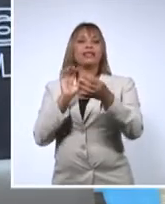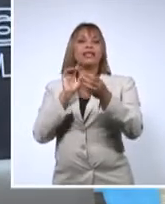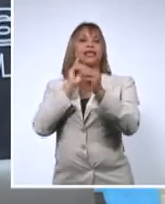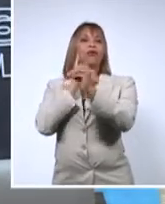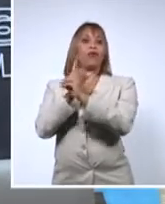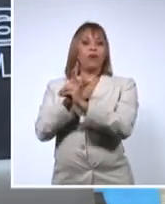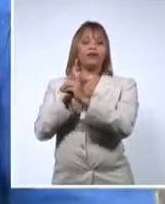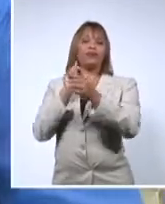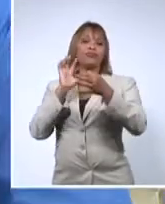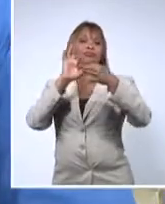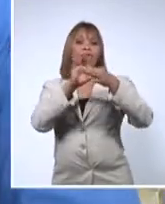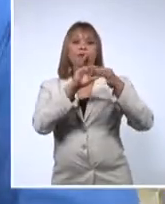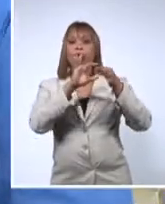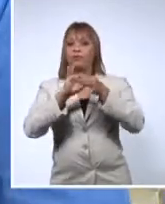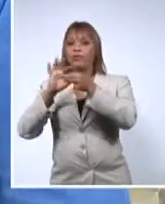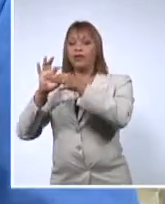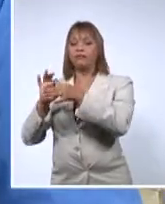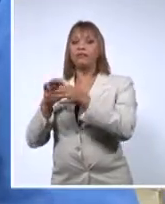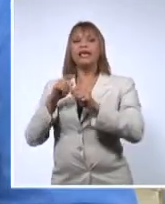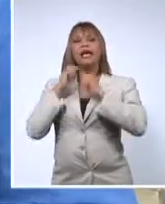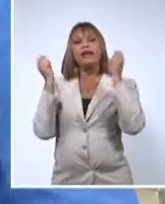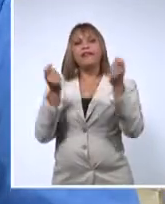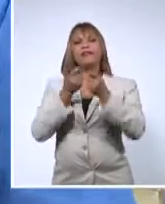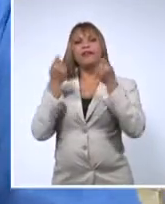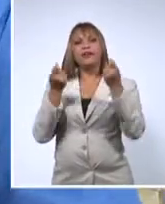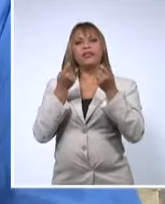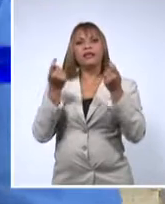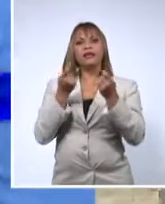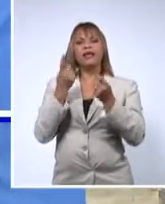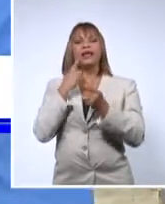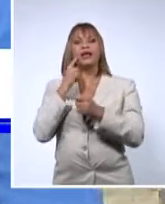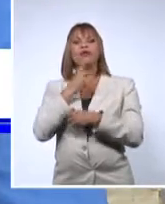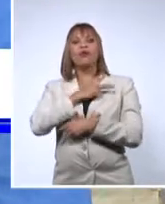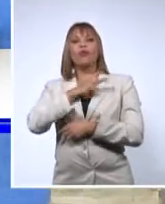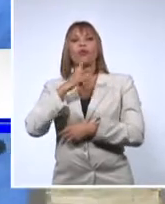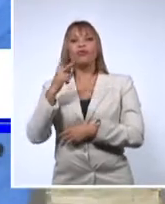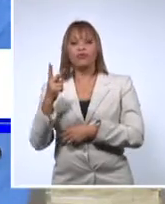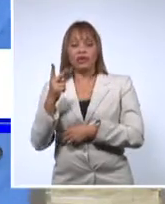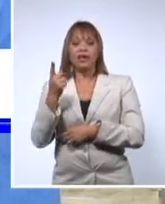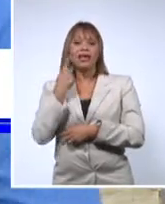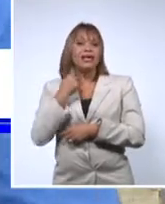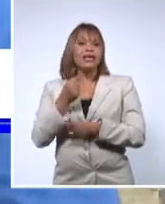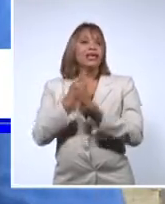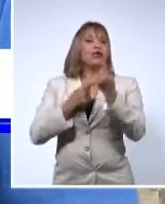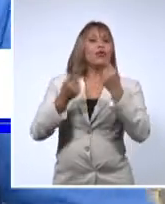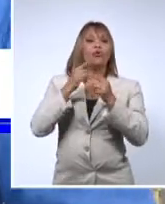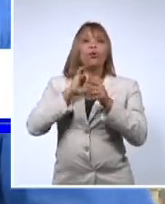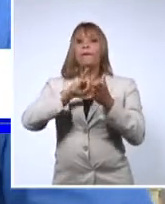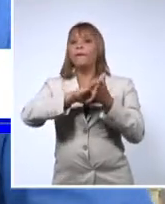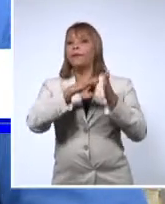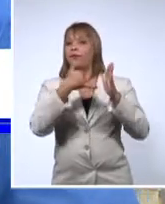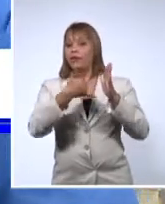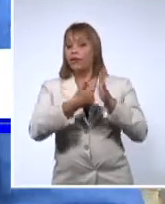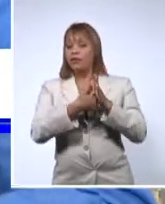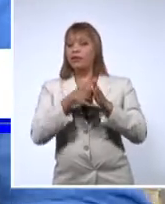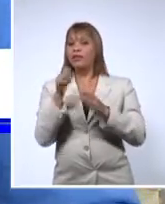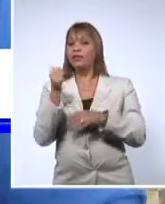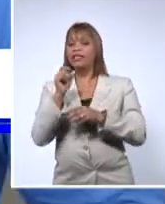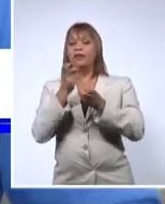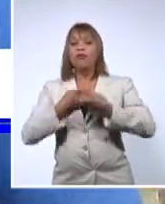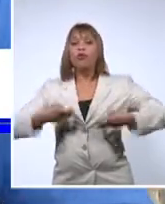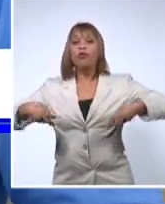aquí aconteció. El festival, que era una voluntad y uno de los proyectos que salió de la voluntad del décimo congreso de la